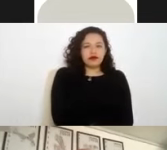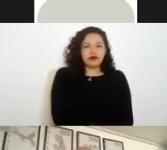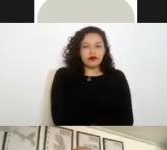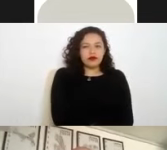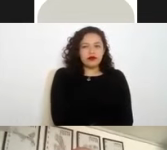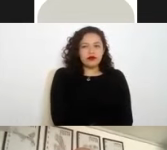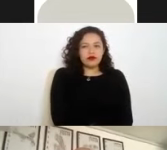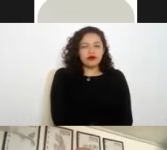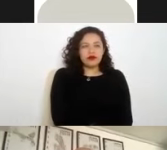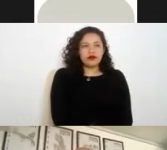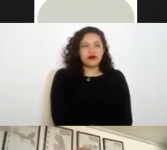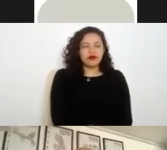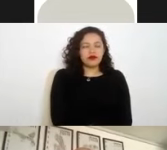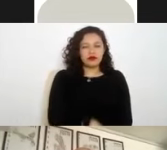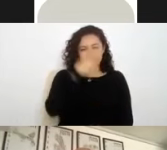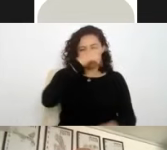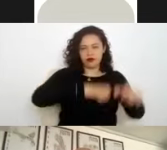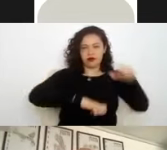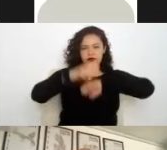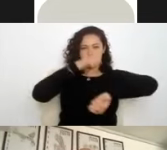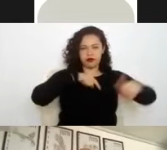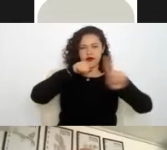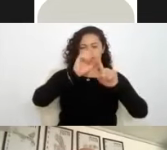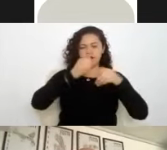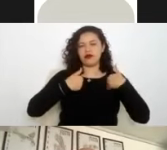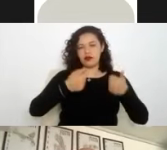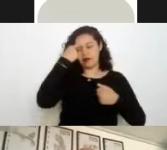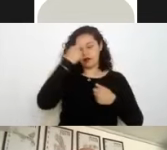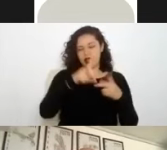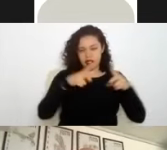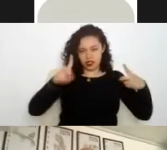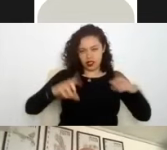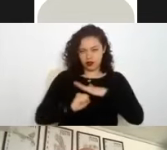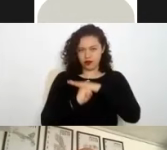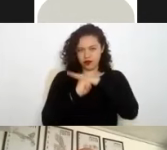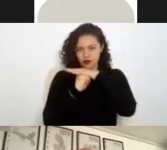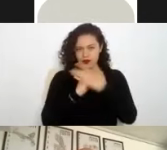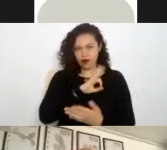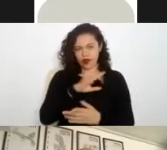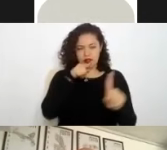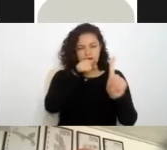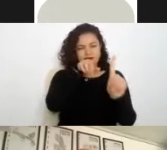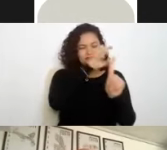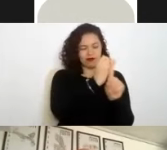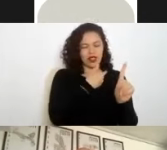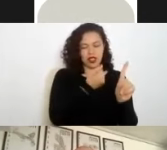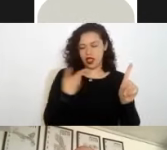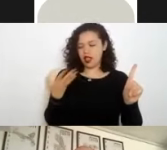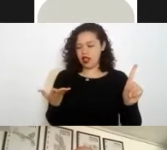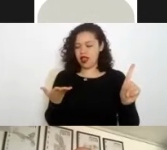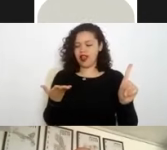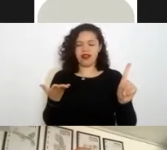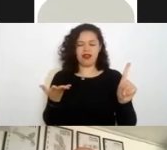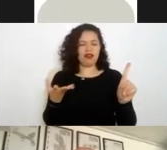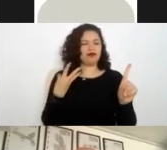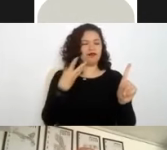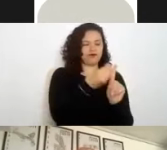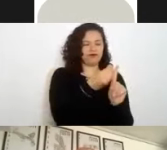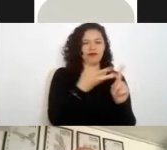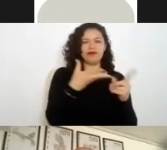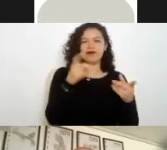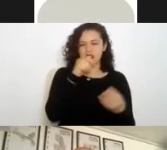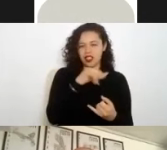empresas entiendan ese propósito a través de los objetivos de desarrollo sostenible. Y de ahí decir, ok, tú, Audi, pues tal vez no